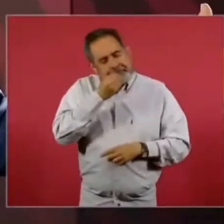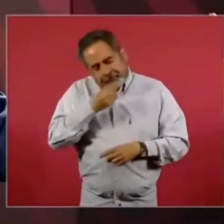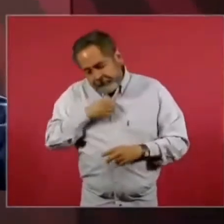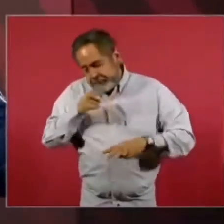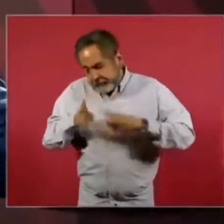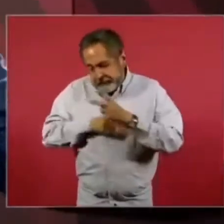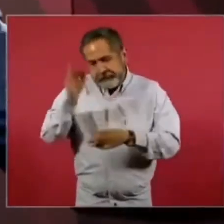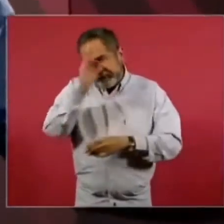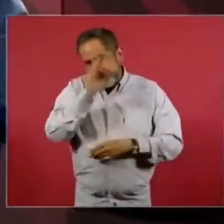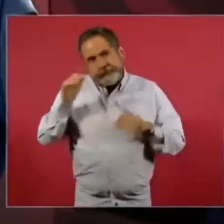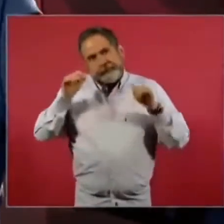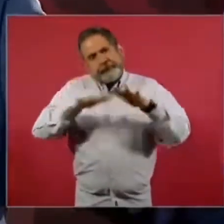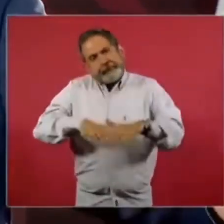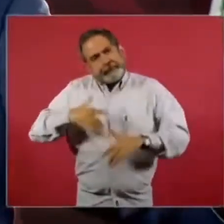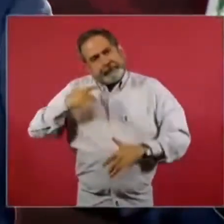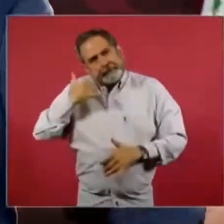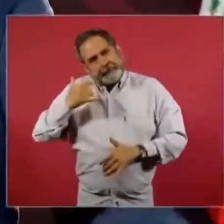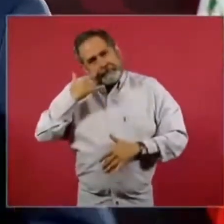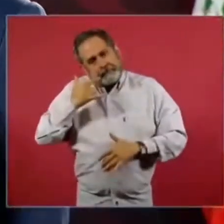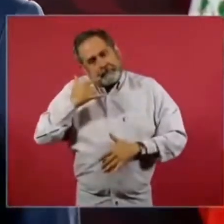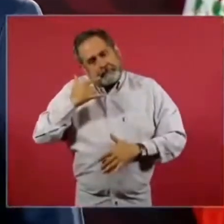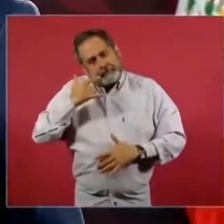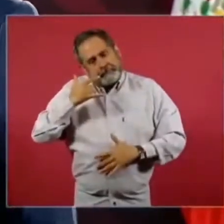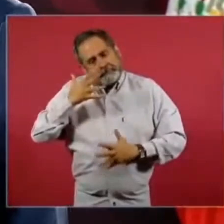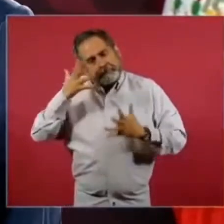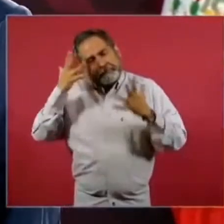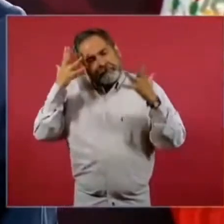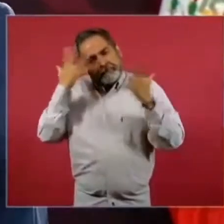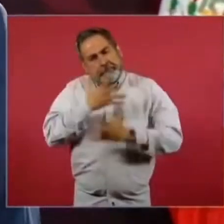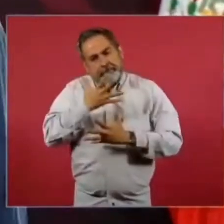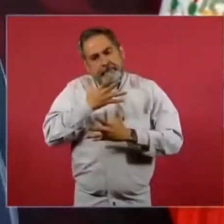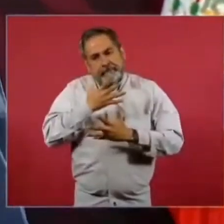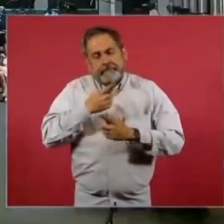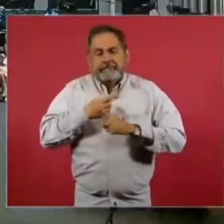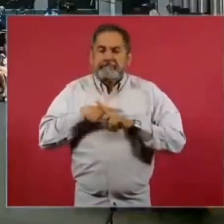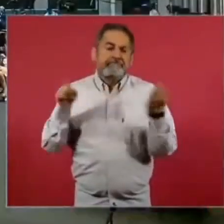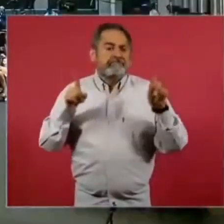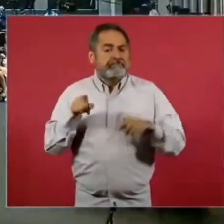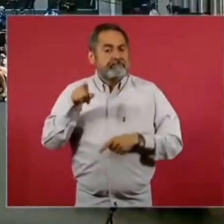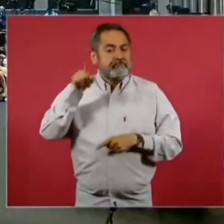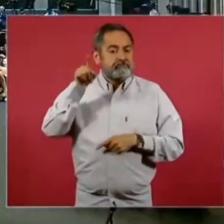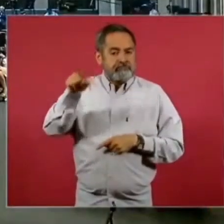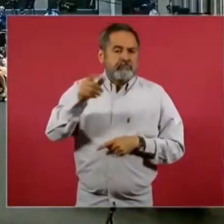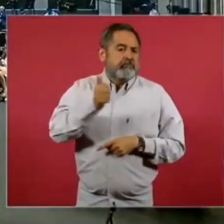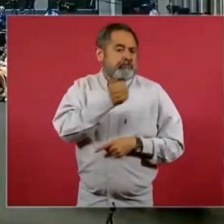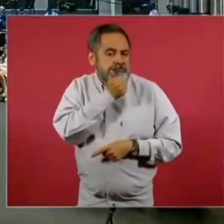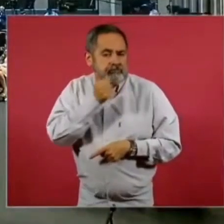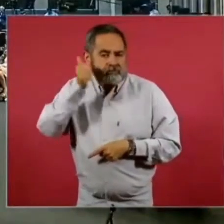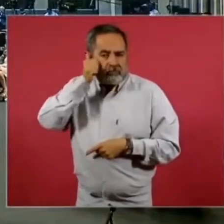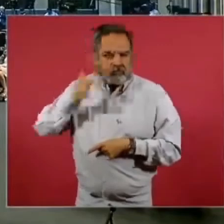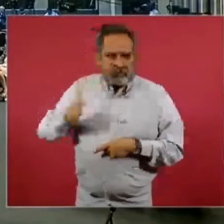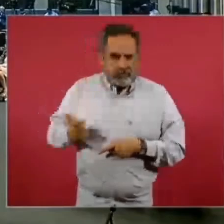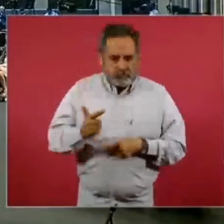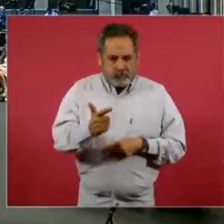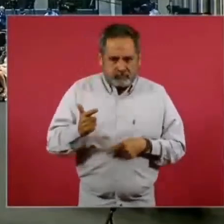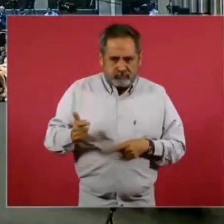misa y Ho sorpresa el arzobispo de